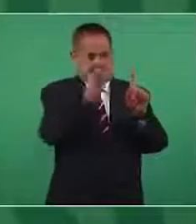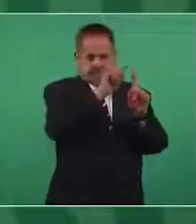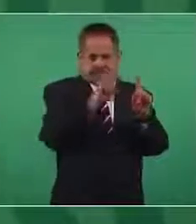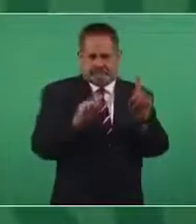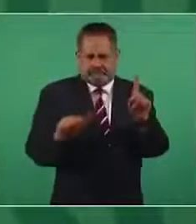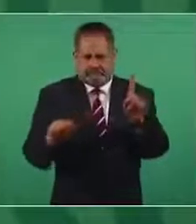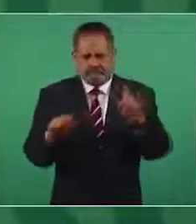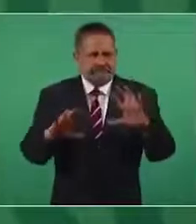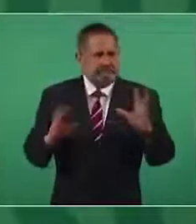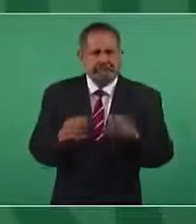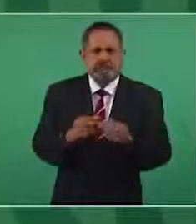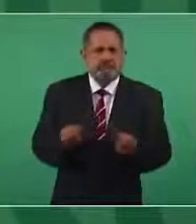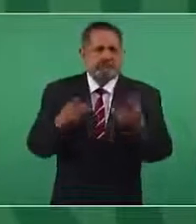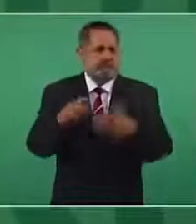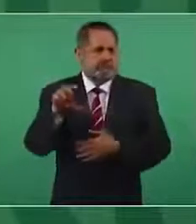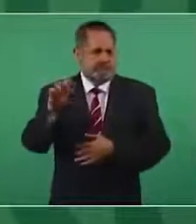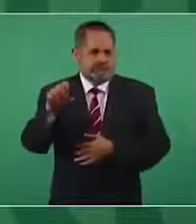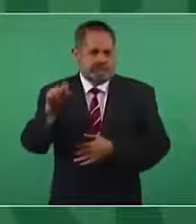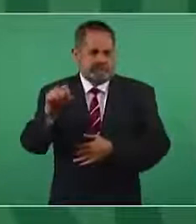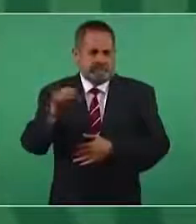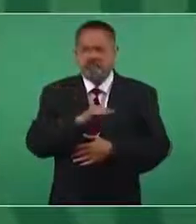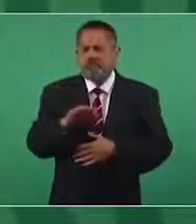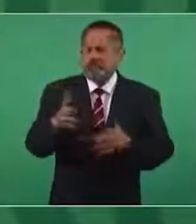hidroeléctricas en el país